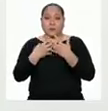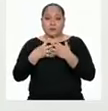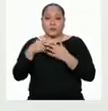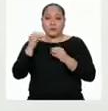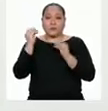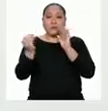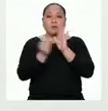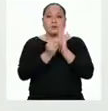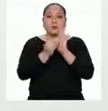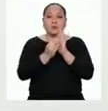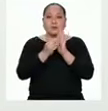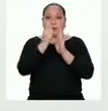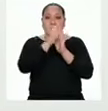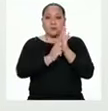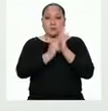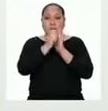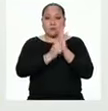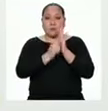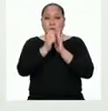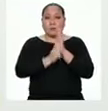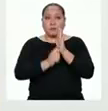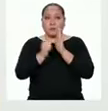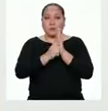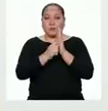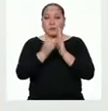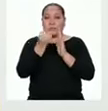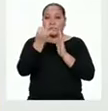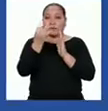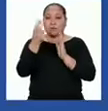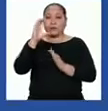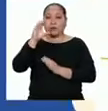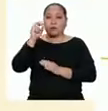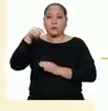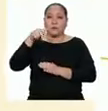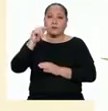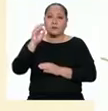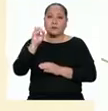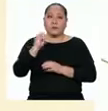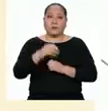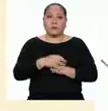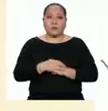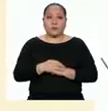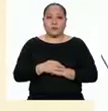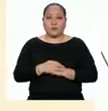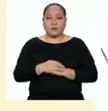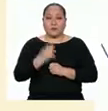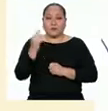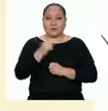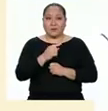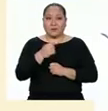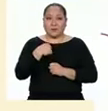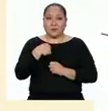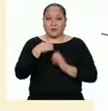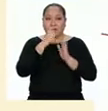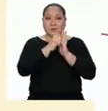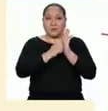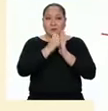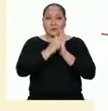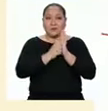vamos colocando una barrita en la columna que dice conteo. A ver, de acuerdo con mis encuestas,